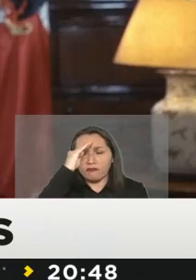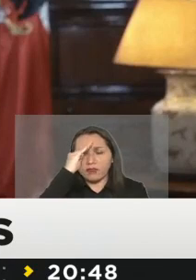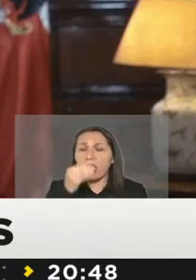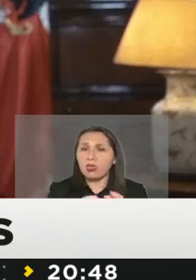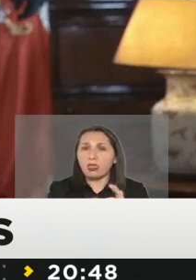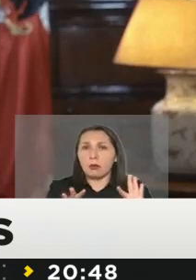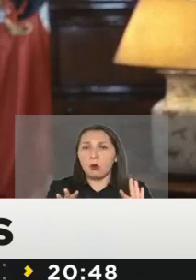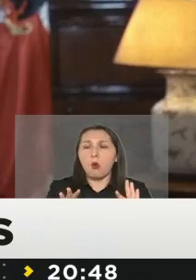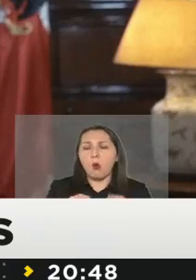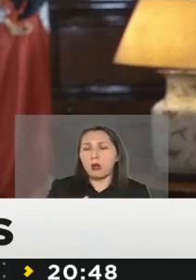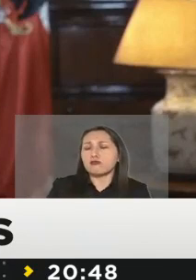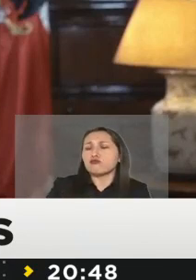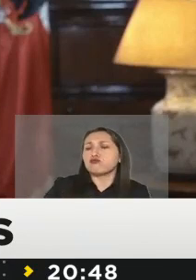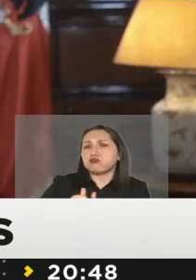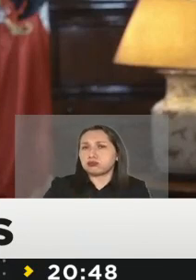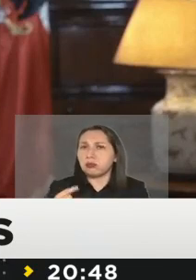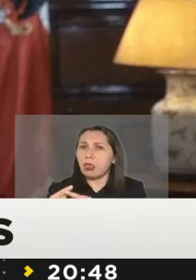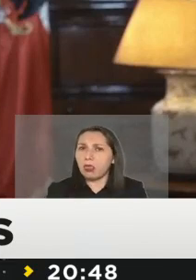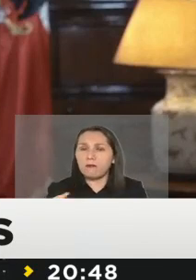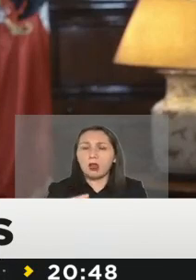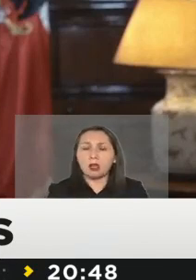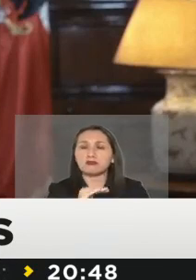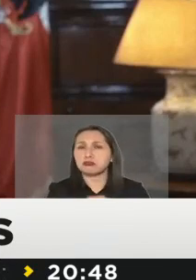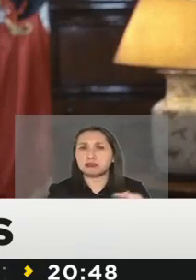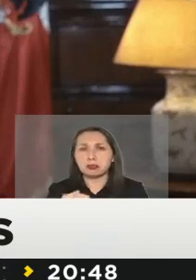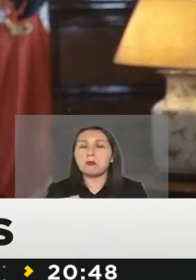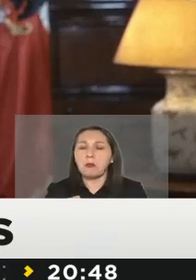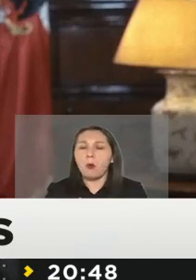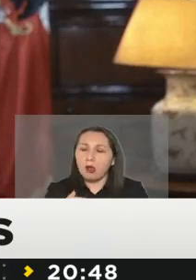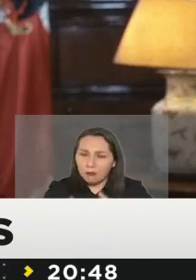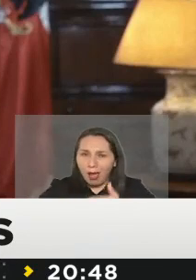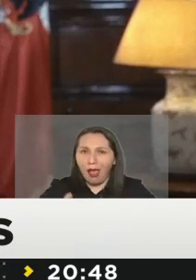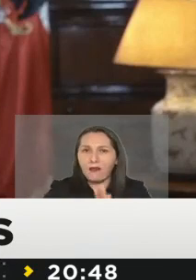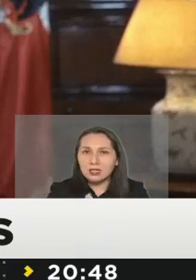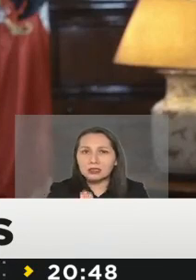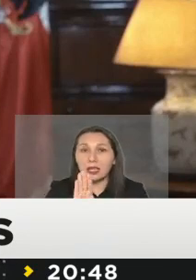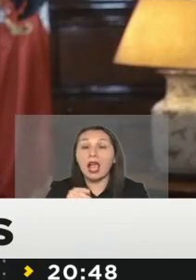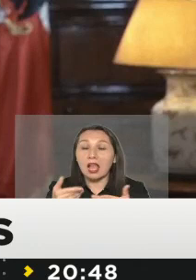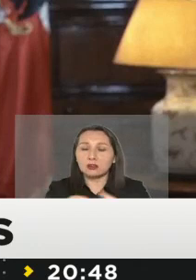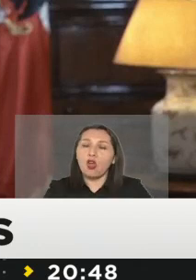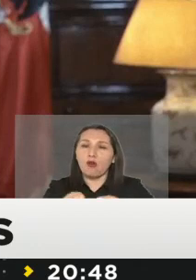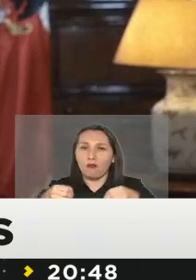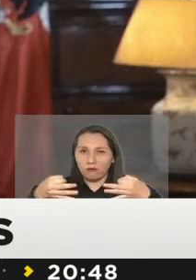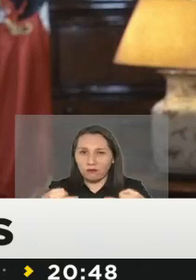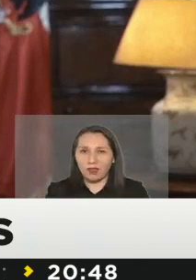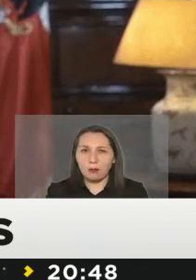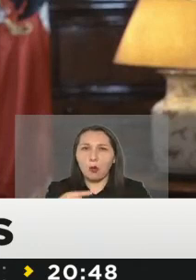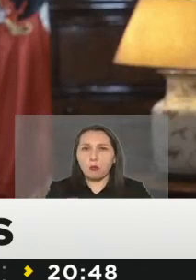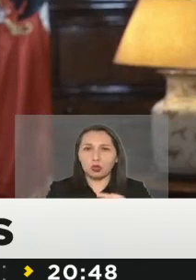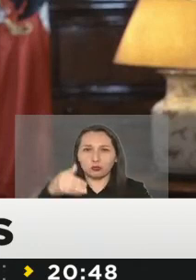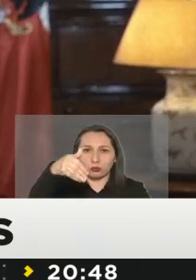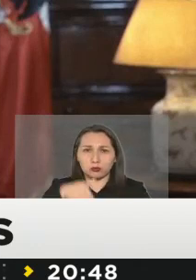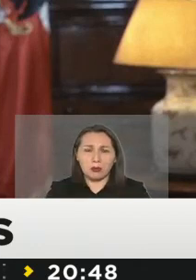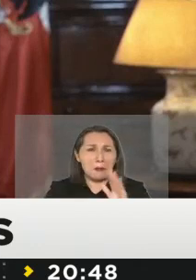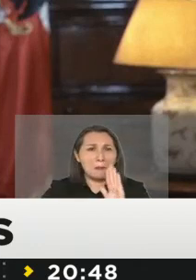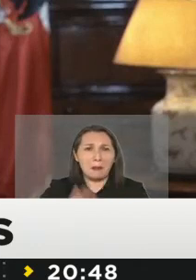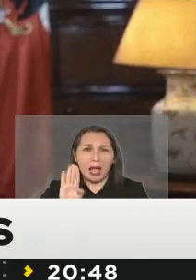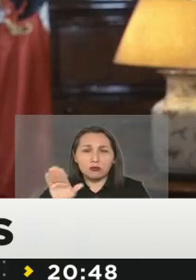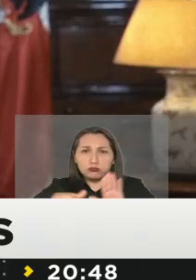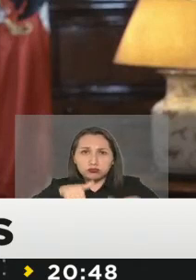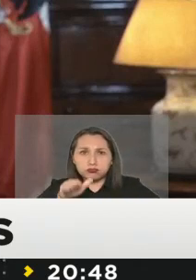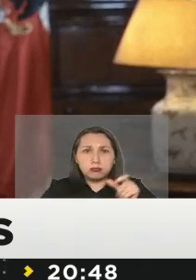para superar las diferencias y avanzar y esto lo confirma este proceso electoral que ha tenido la mayor